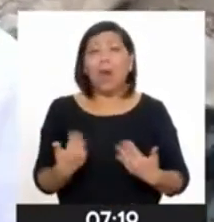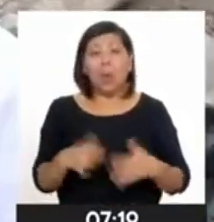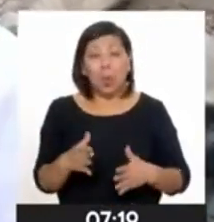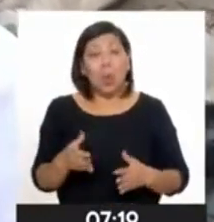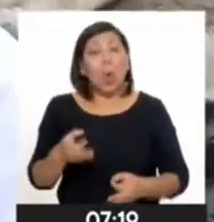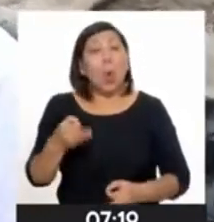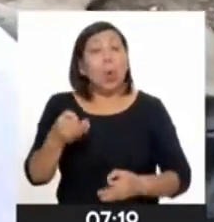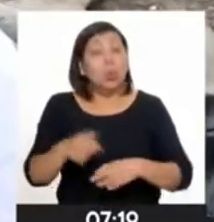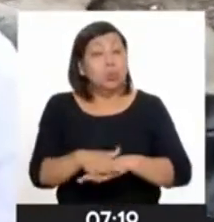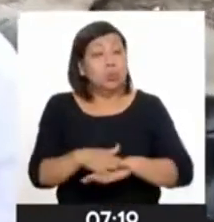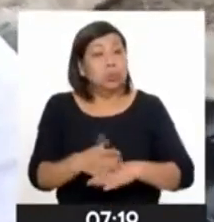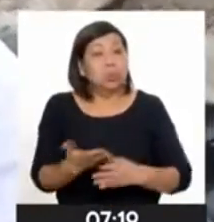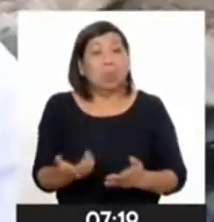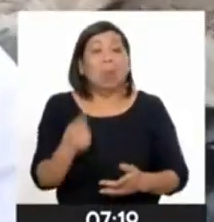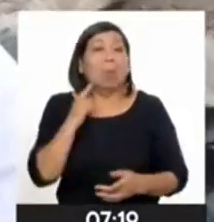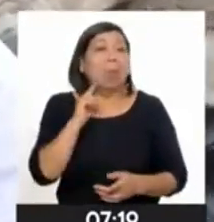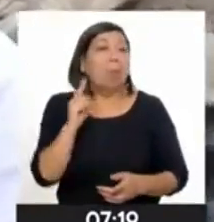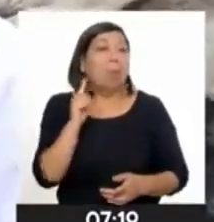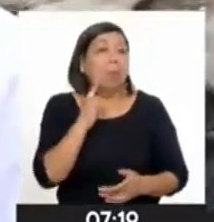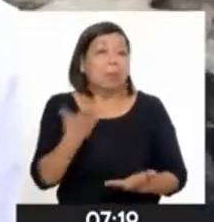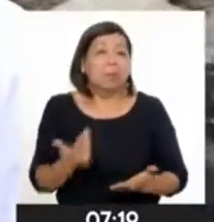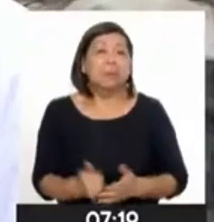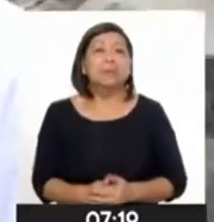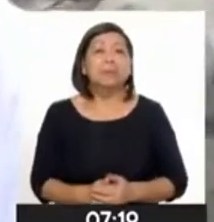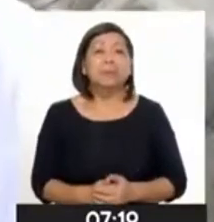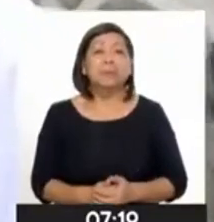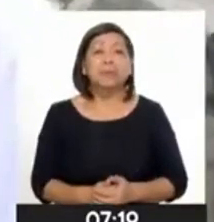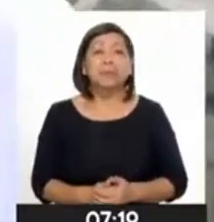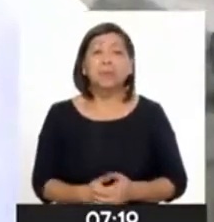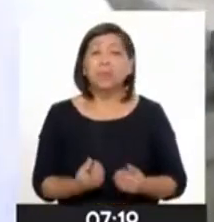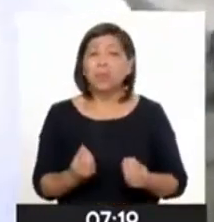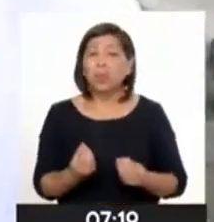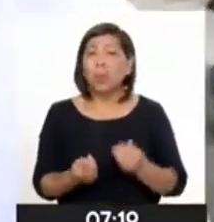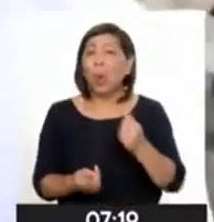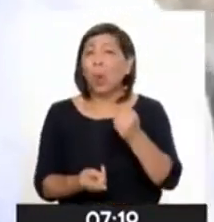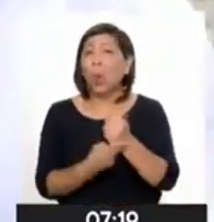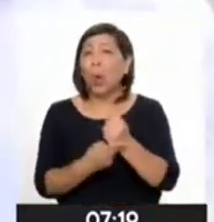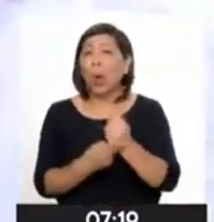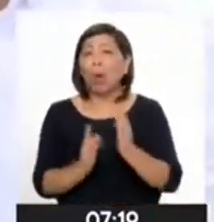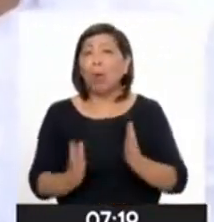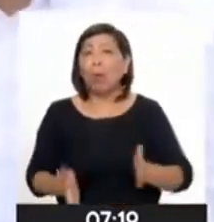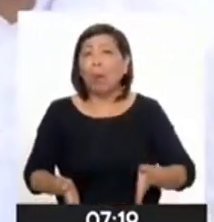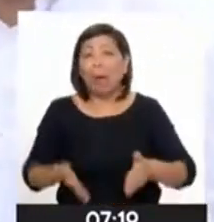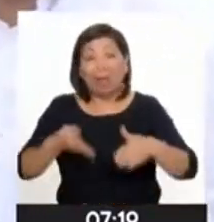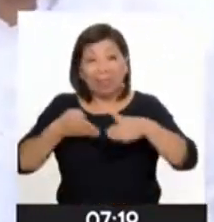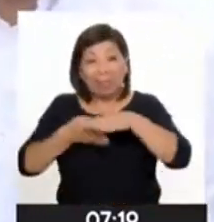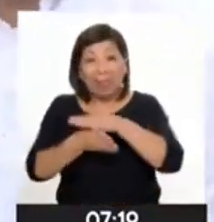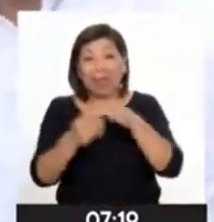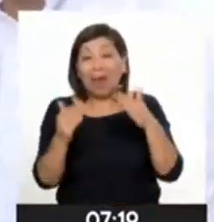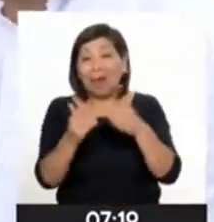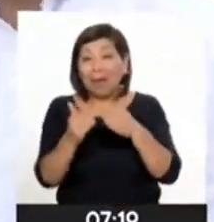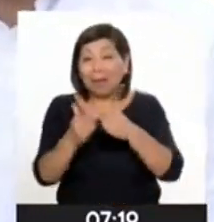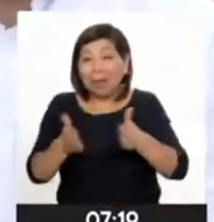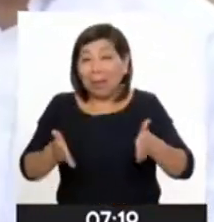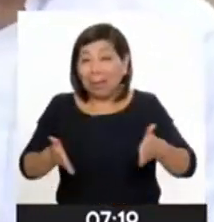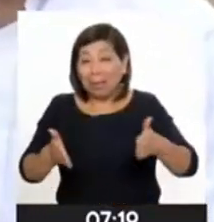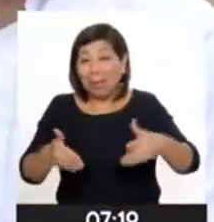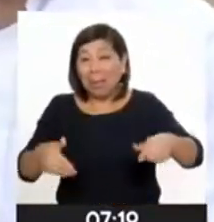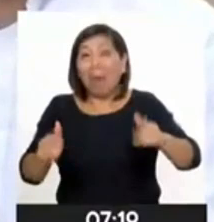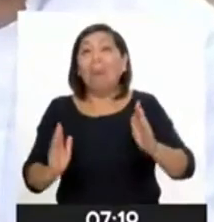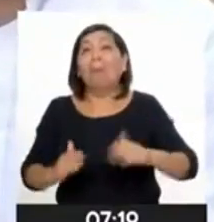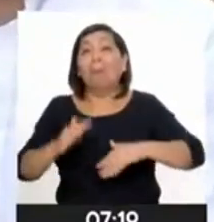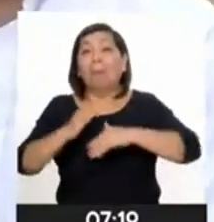penales inclusive, porque hay mucho desacato a la autoridad en esa parte. Porque incluso se utiliza como depósito, vemos incluso en los techos que hay torres de esas parihuelas